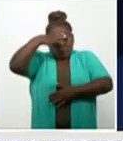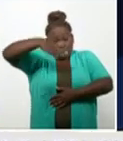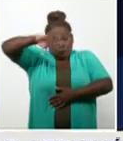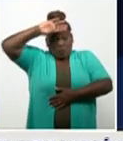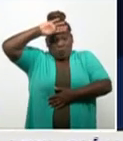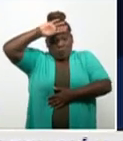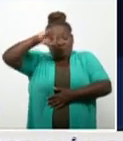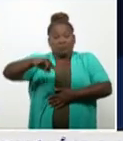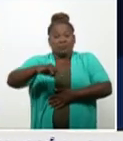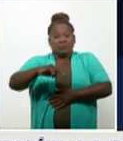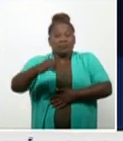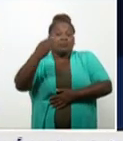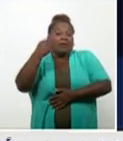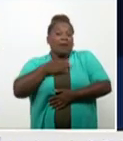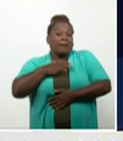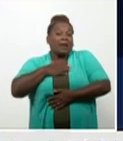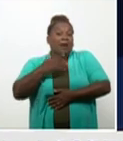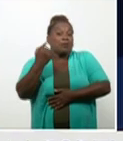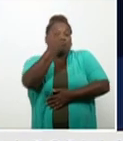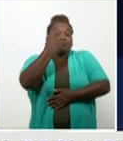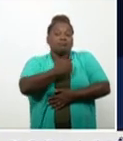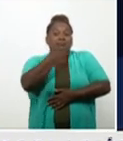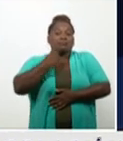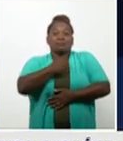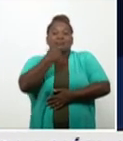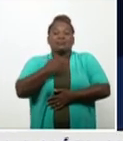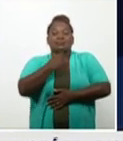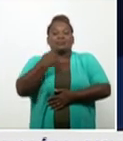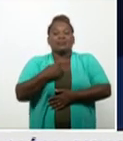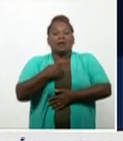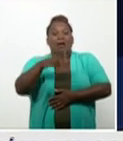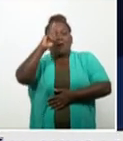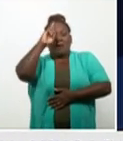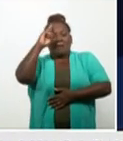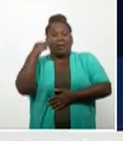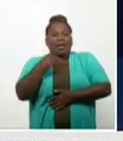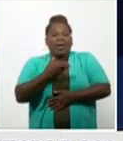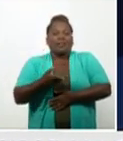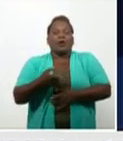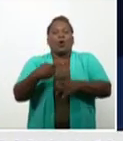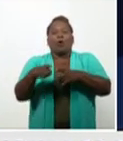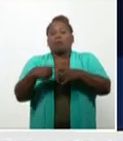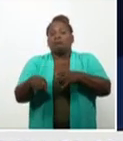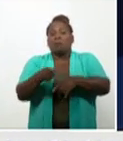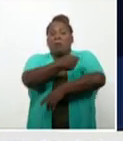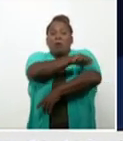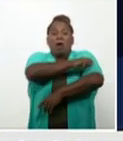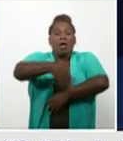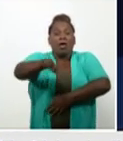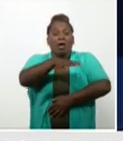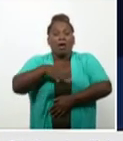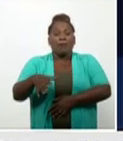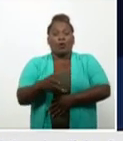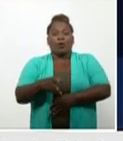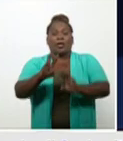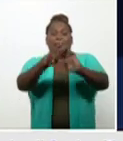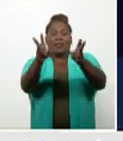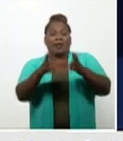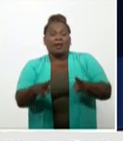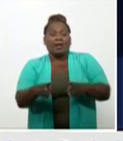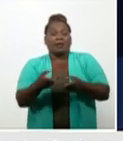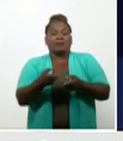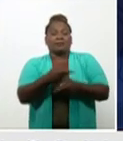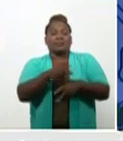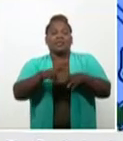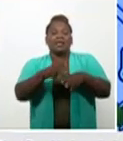Escuchamos las interrogantes que pueden haber hecho los medios, la población, y que Héctor acá nos ayuda